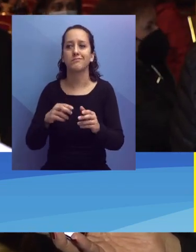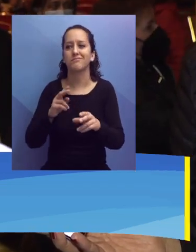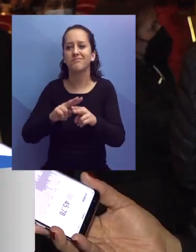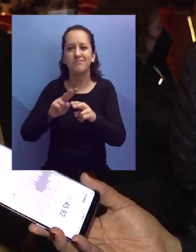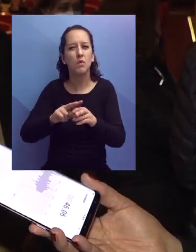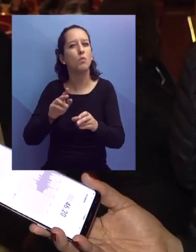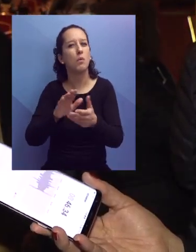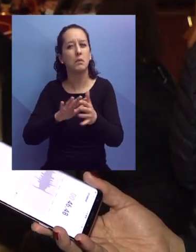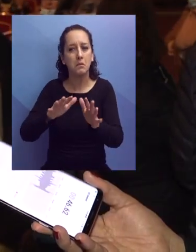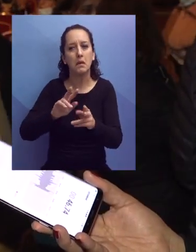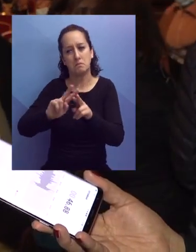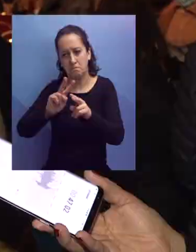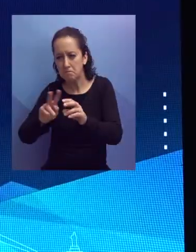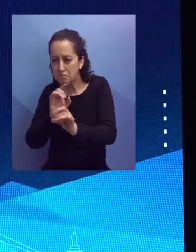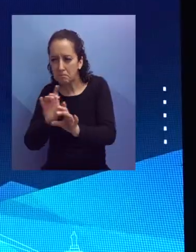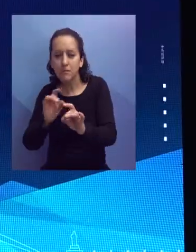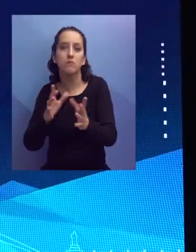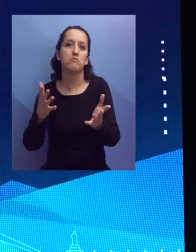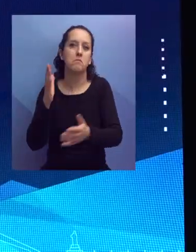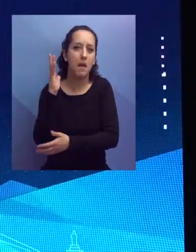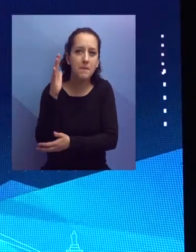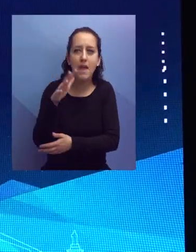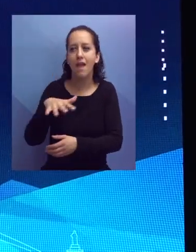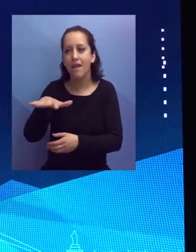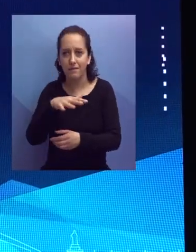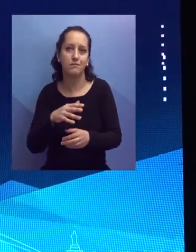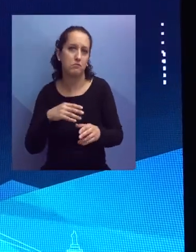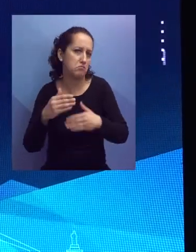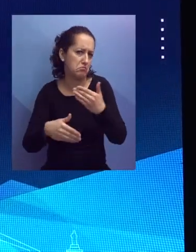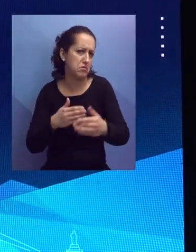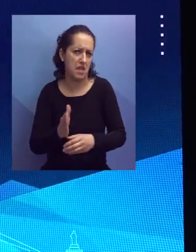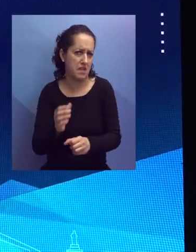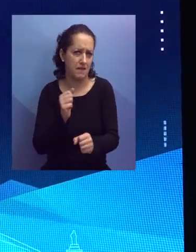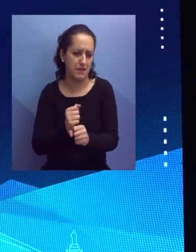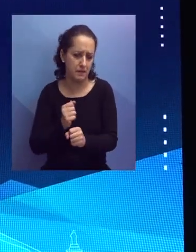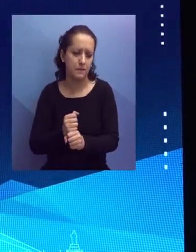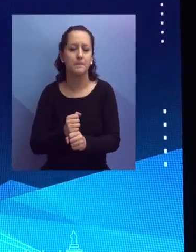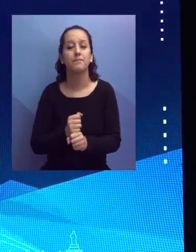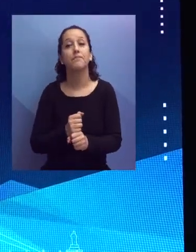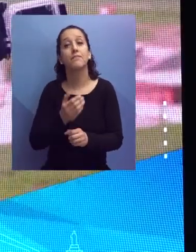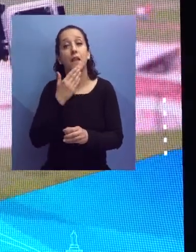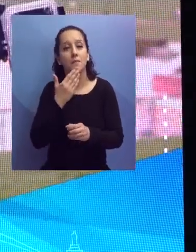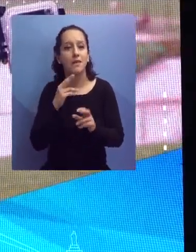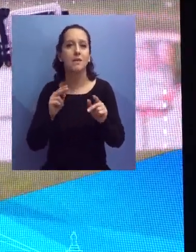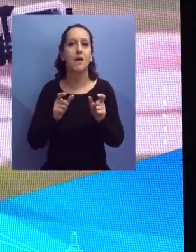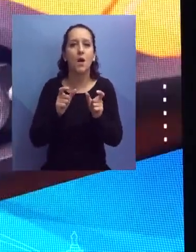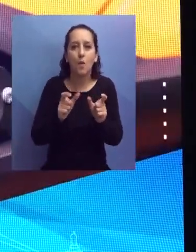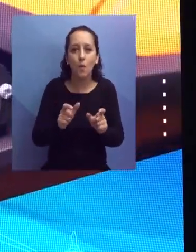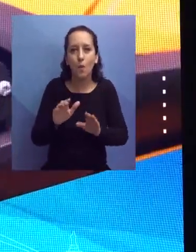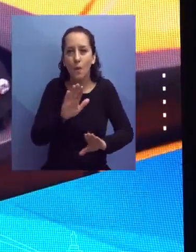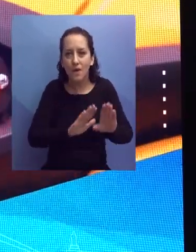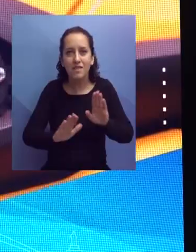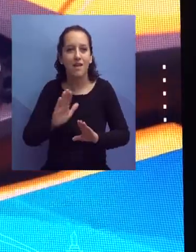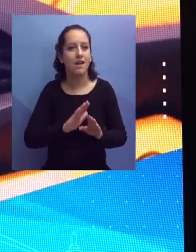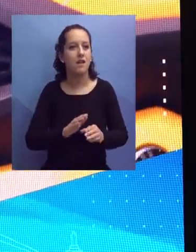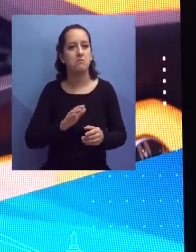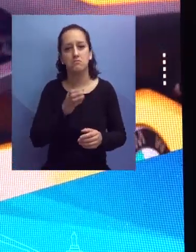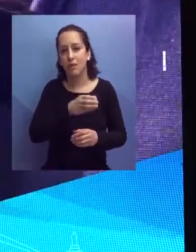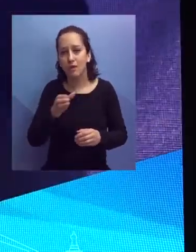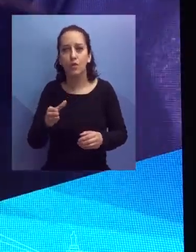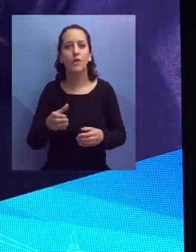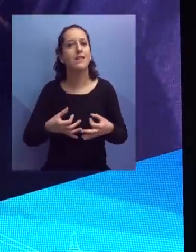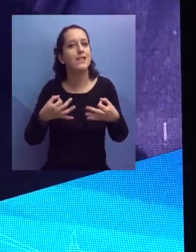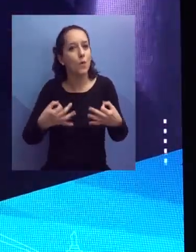de espacios medioambientales, ¿cierto? De igual forma se ponderaron labores atingentes al resguardo de la comunidad en el ámbito